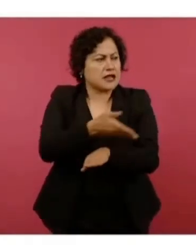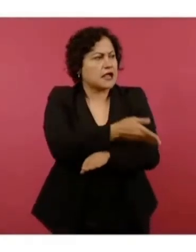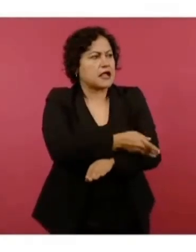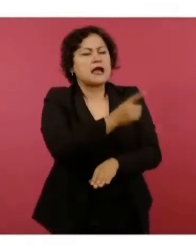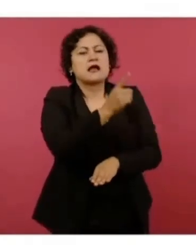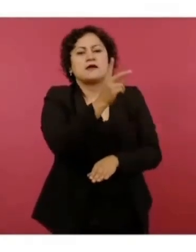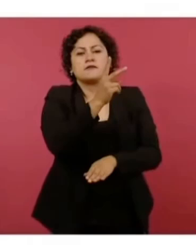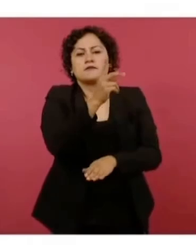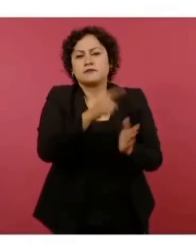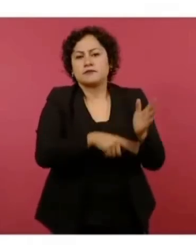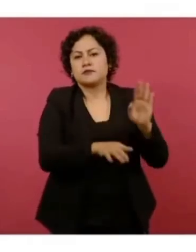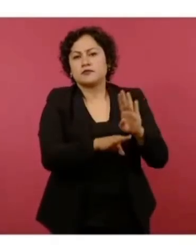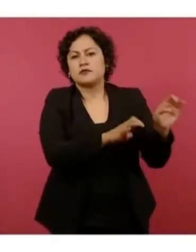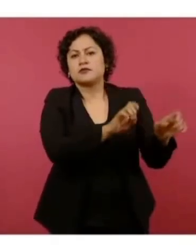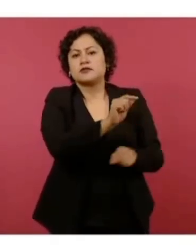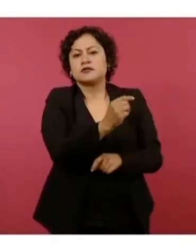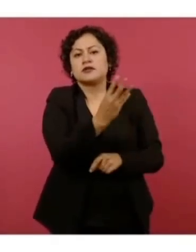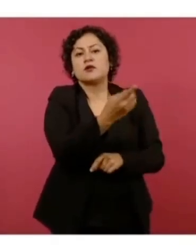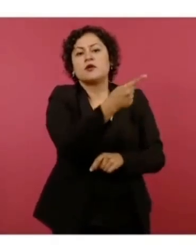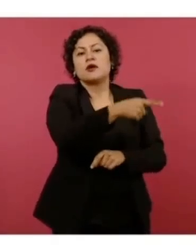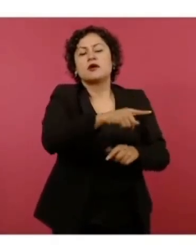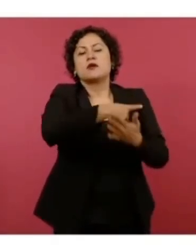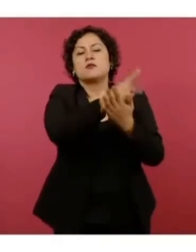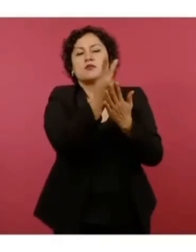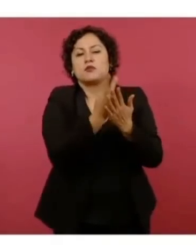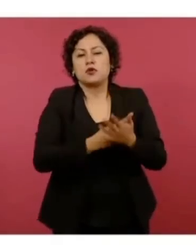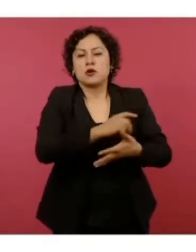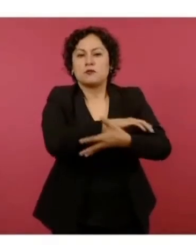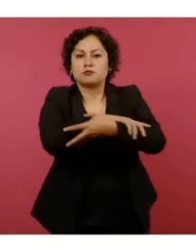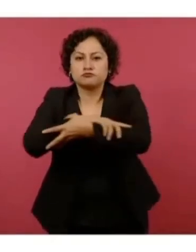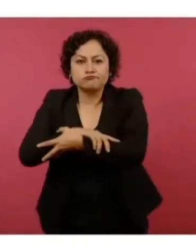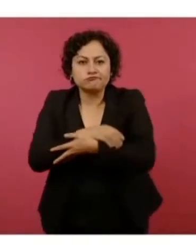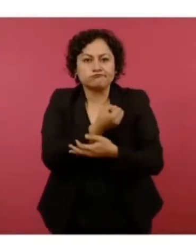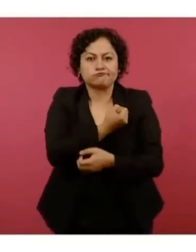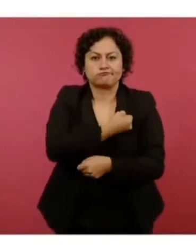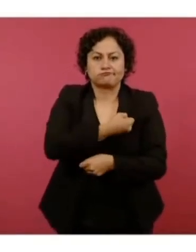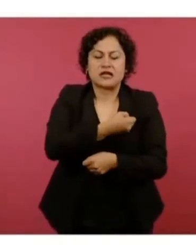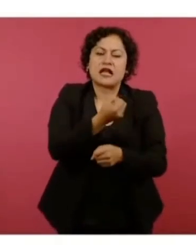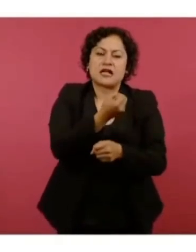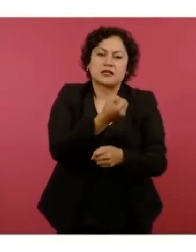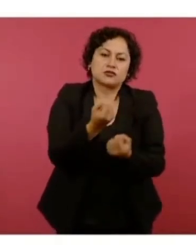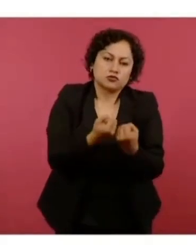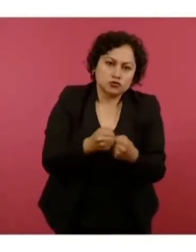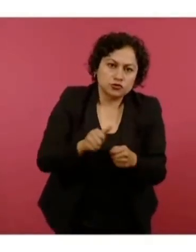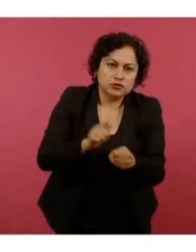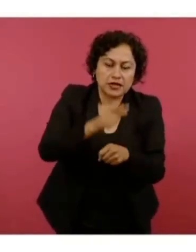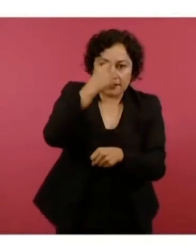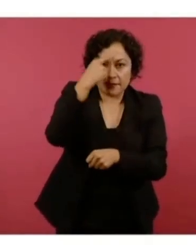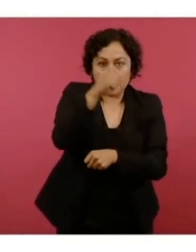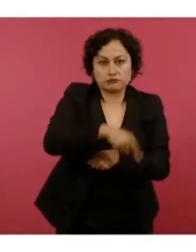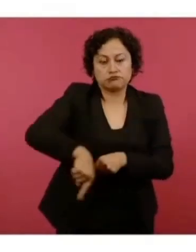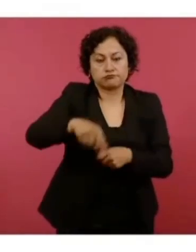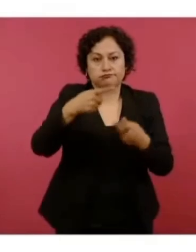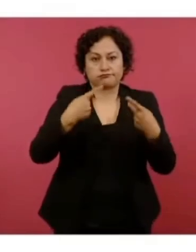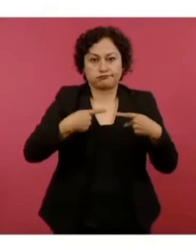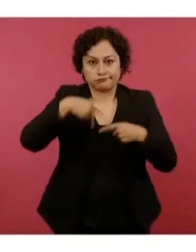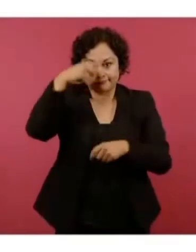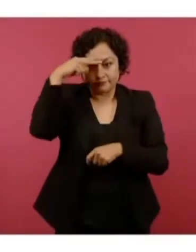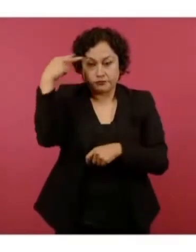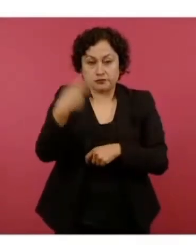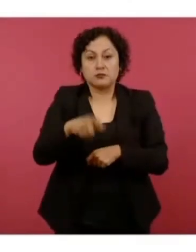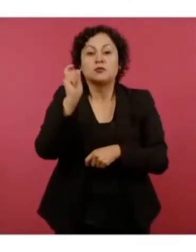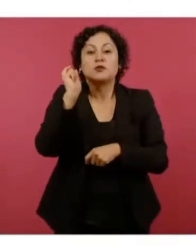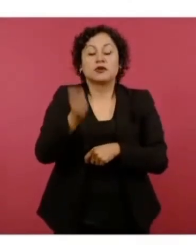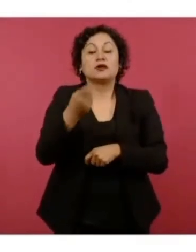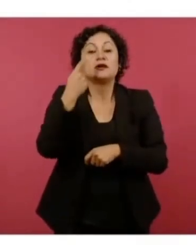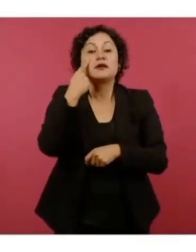del Programa de Solidaridad Social por Cooperación Comunitaria, que ya permitía que el IMSS atendiera a personas sin